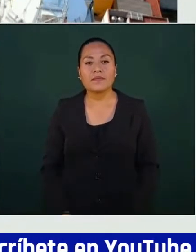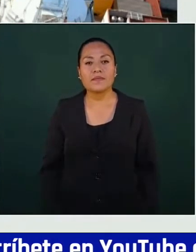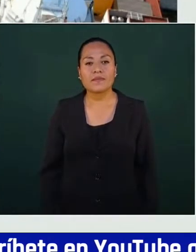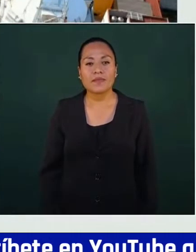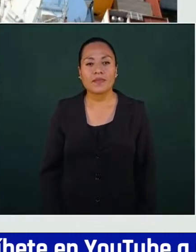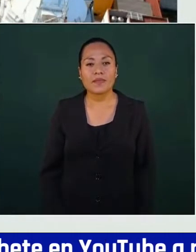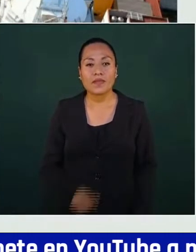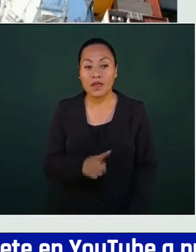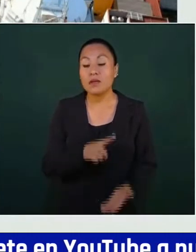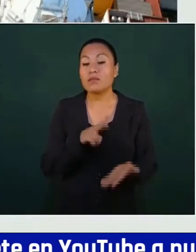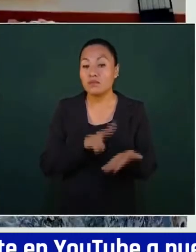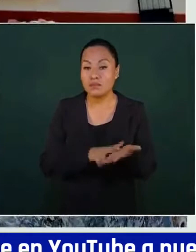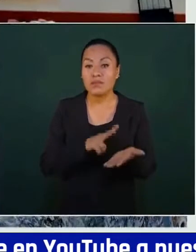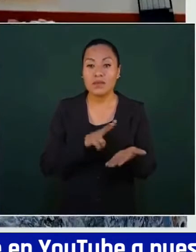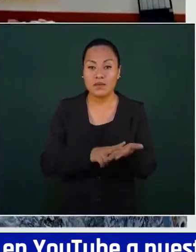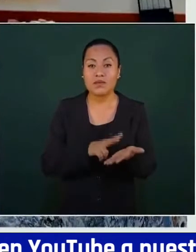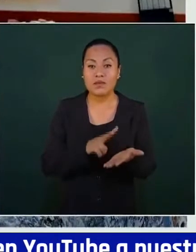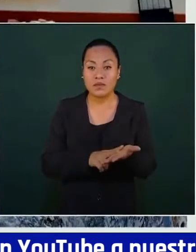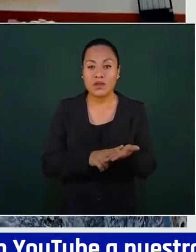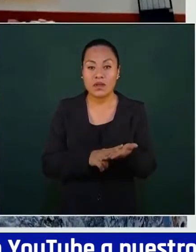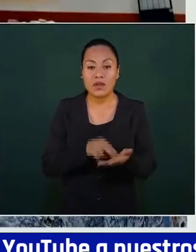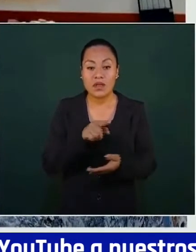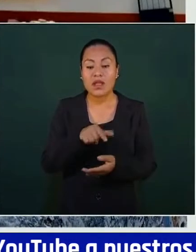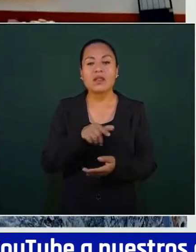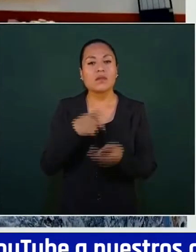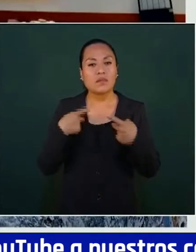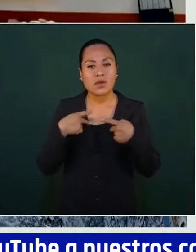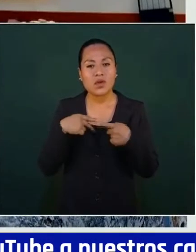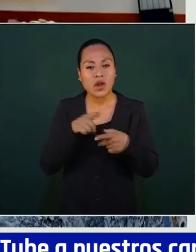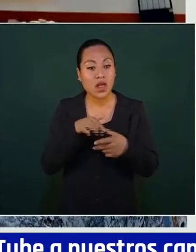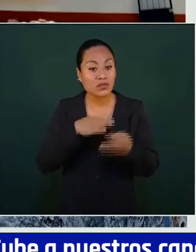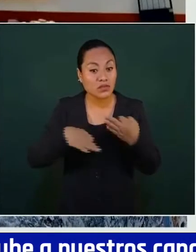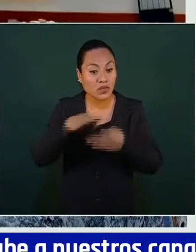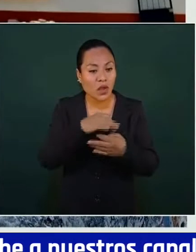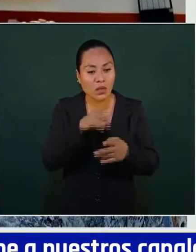de valor patrimonial para la humanidad.